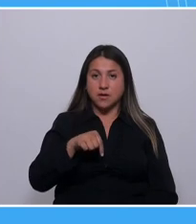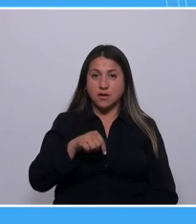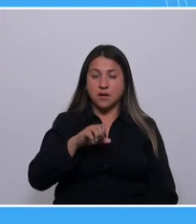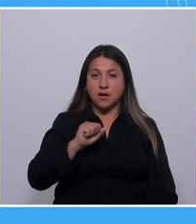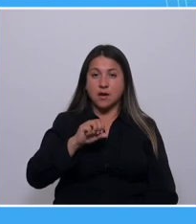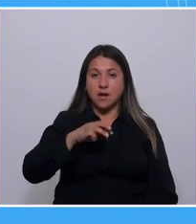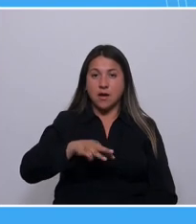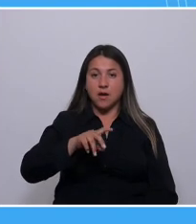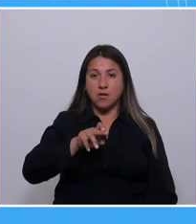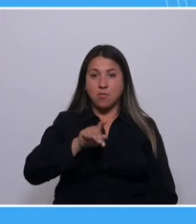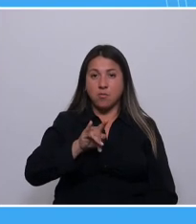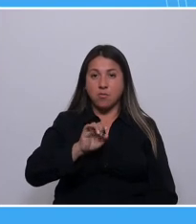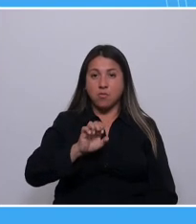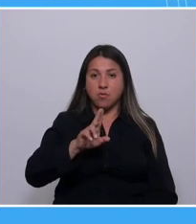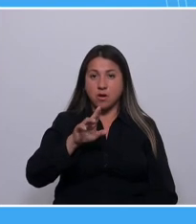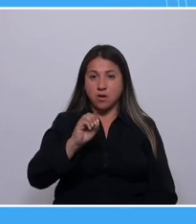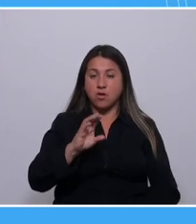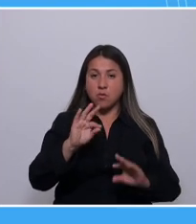Ampuero. Bien. Gracias.